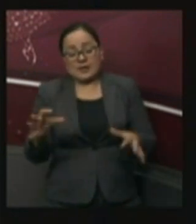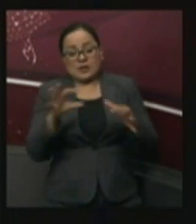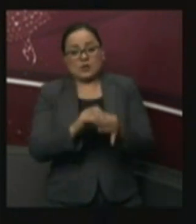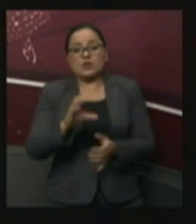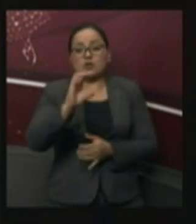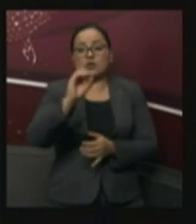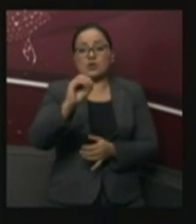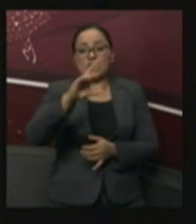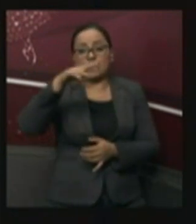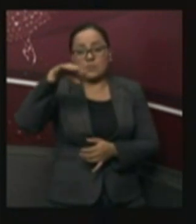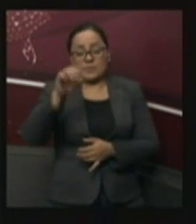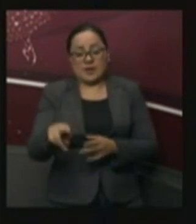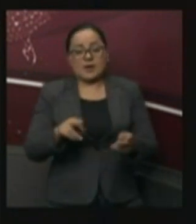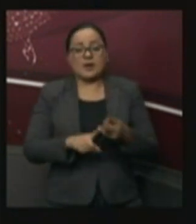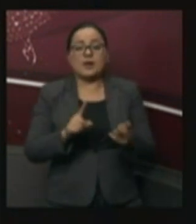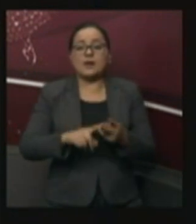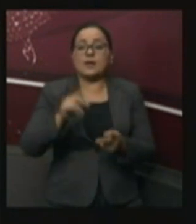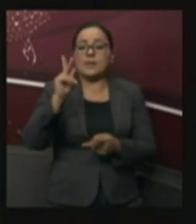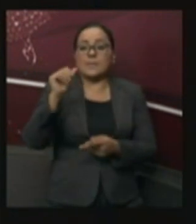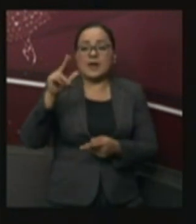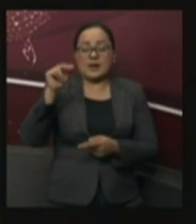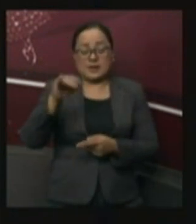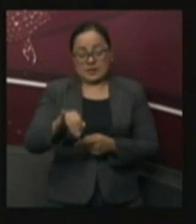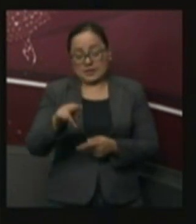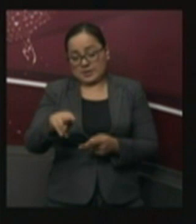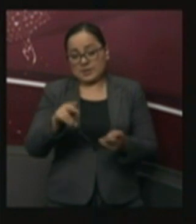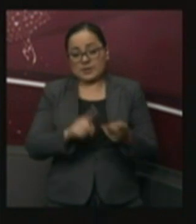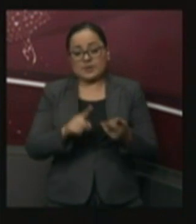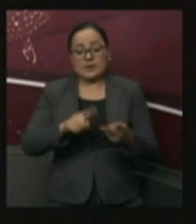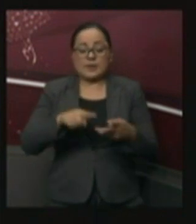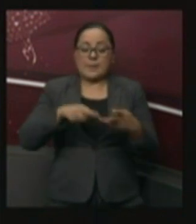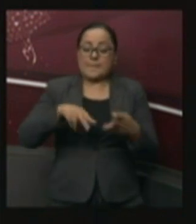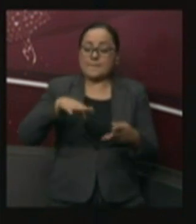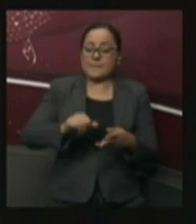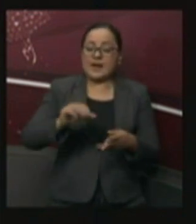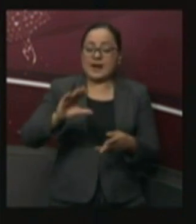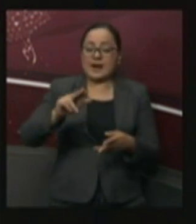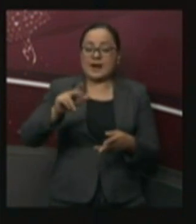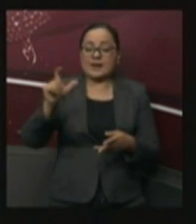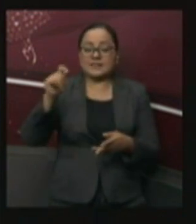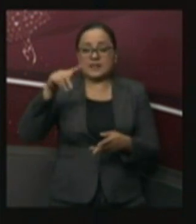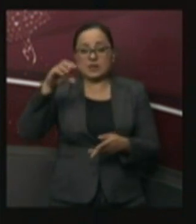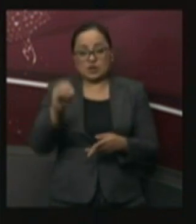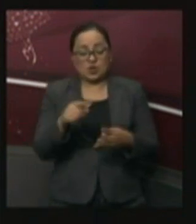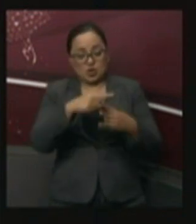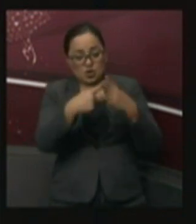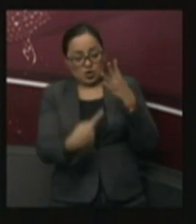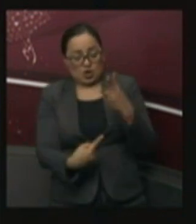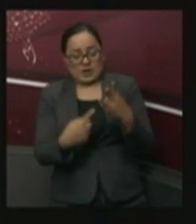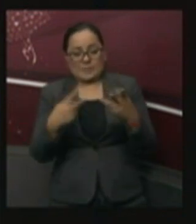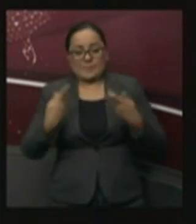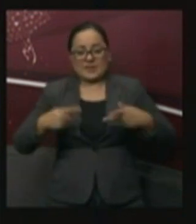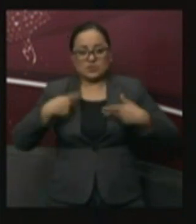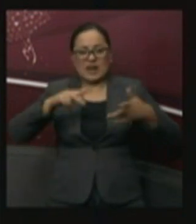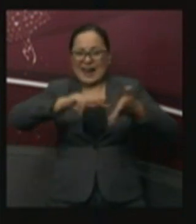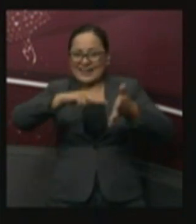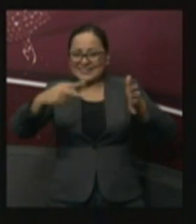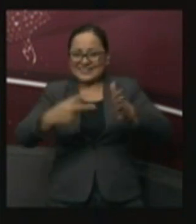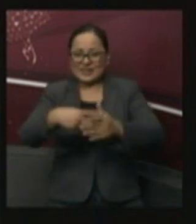ejemplo, o Pani, Max Cheto, grandes arquitectos